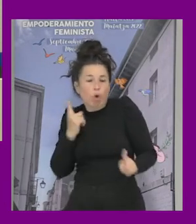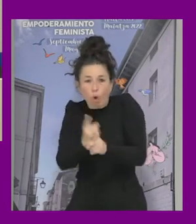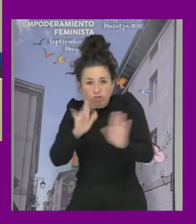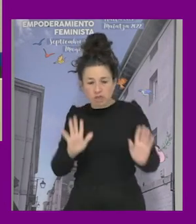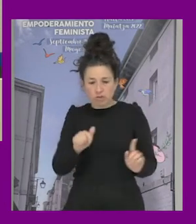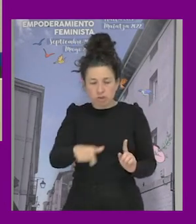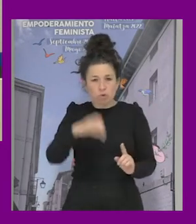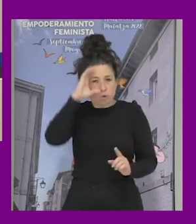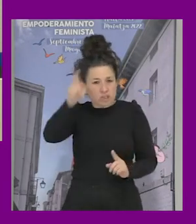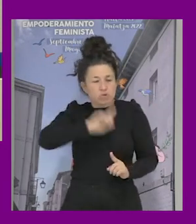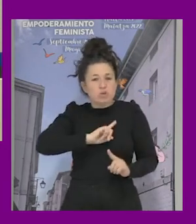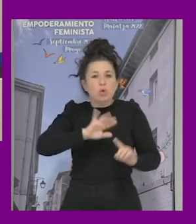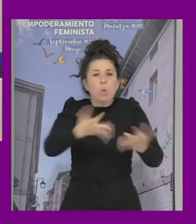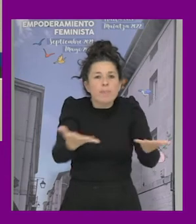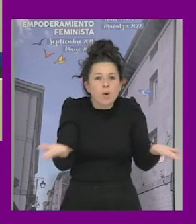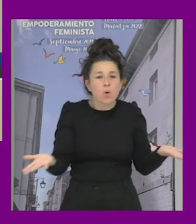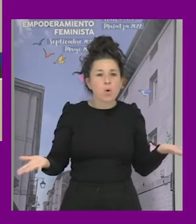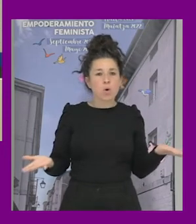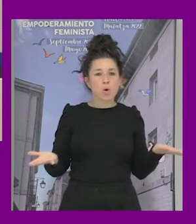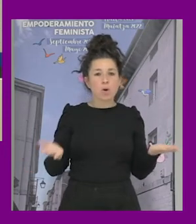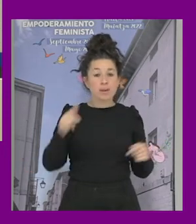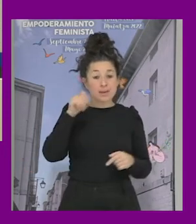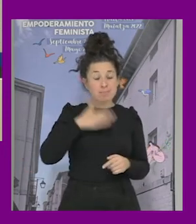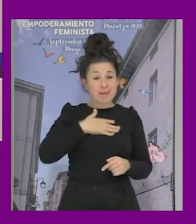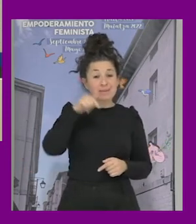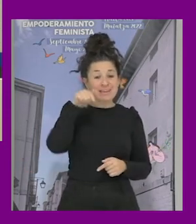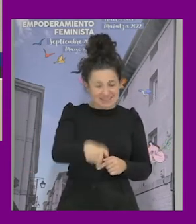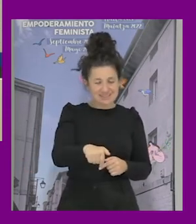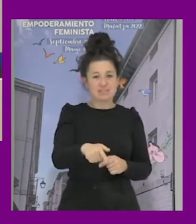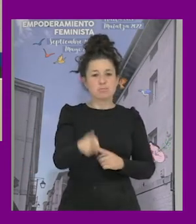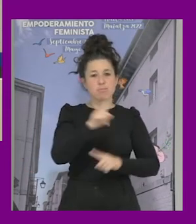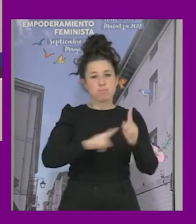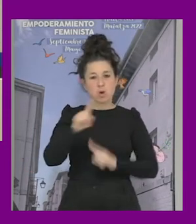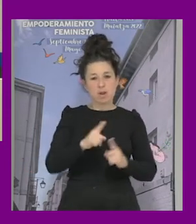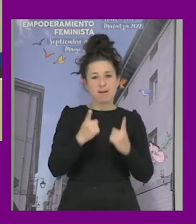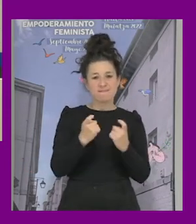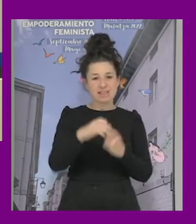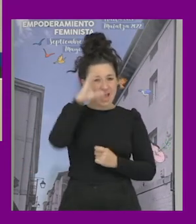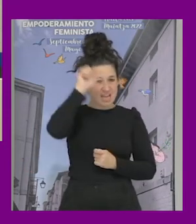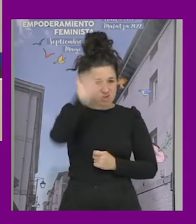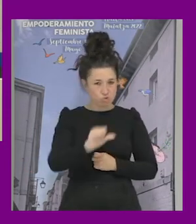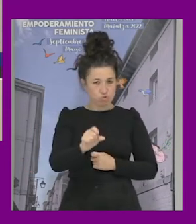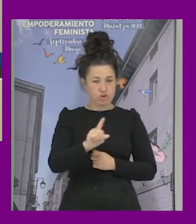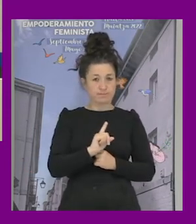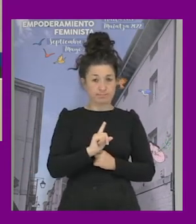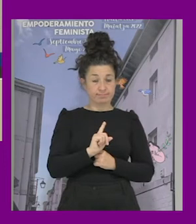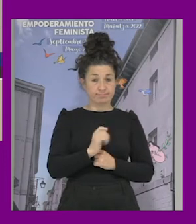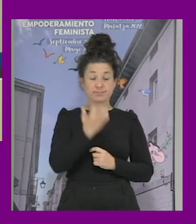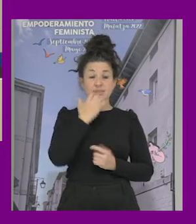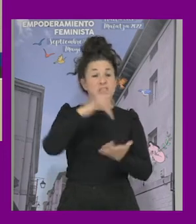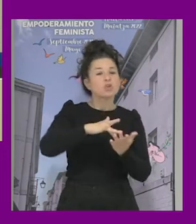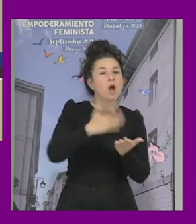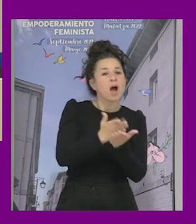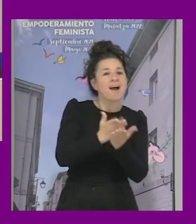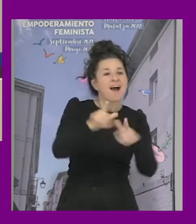has escuchado esto y para mi este es el problema de la falta de escucha que si si estáis en aula no se cual es